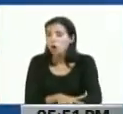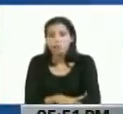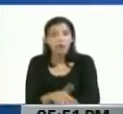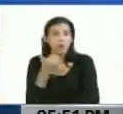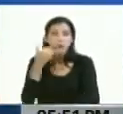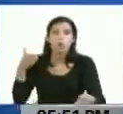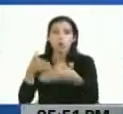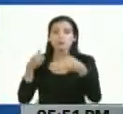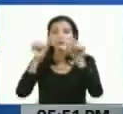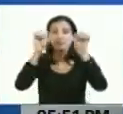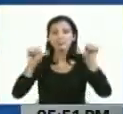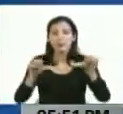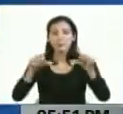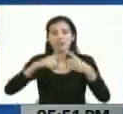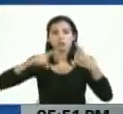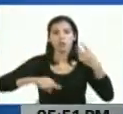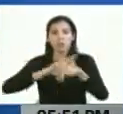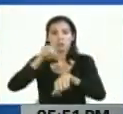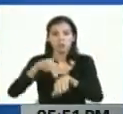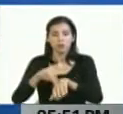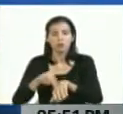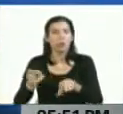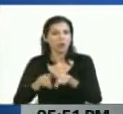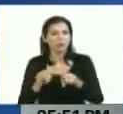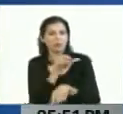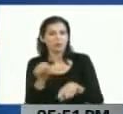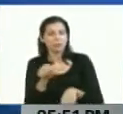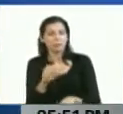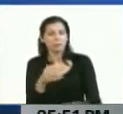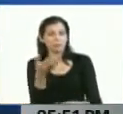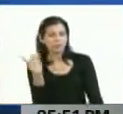Nacional y se ha sumado también a lo que vimos la semana pasada,